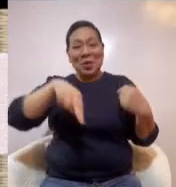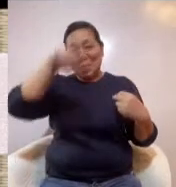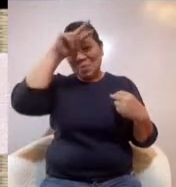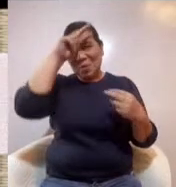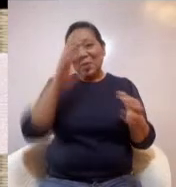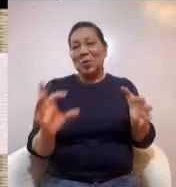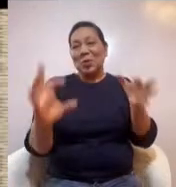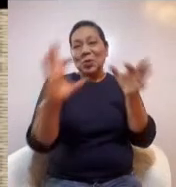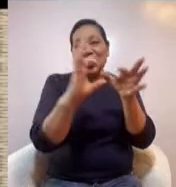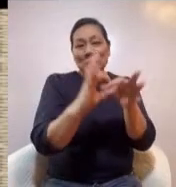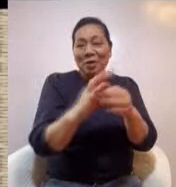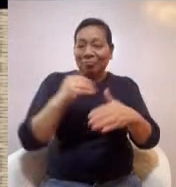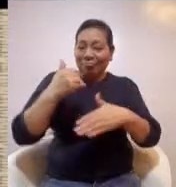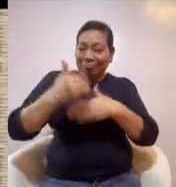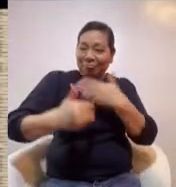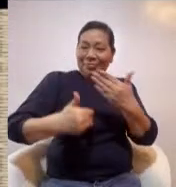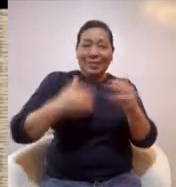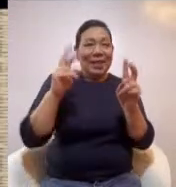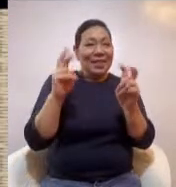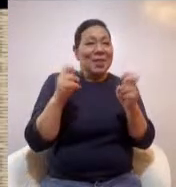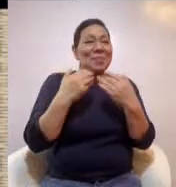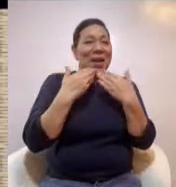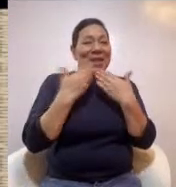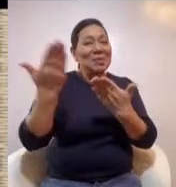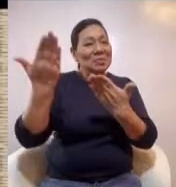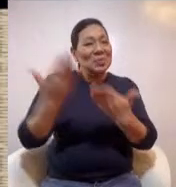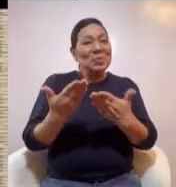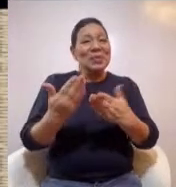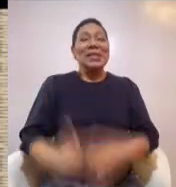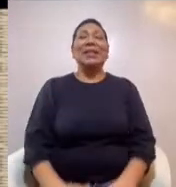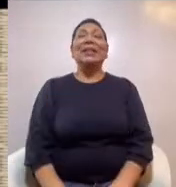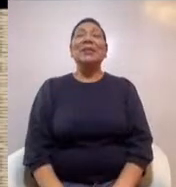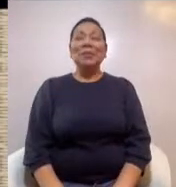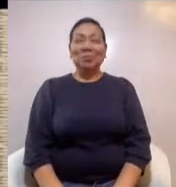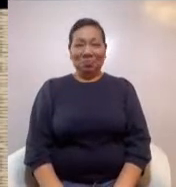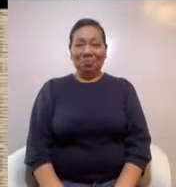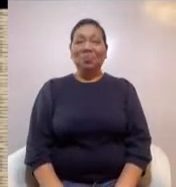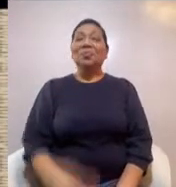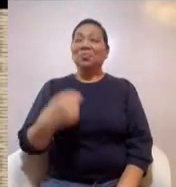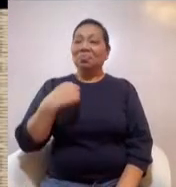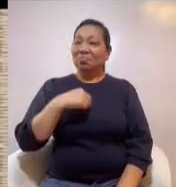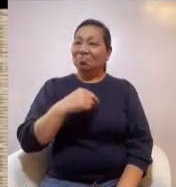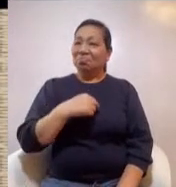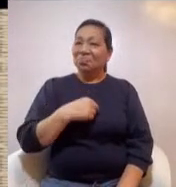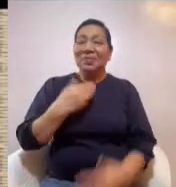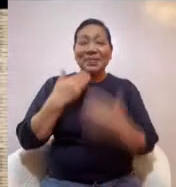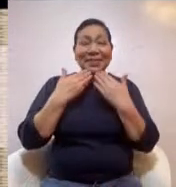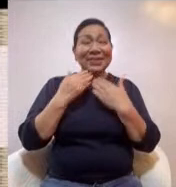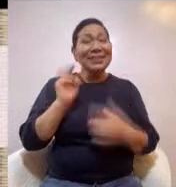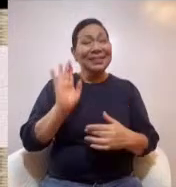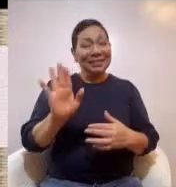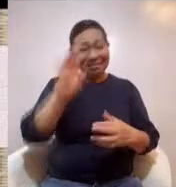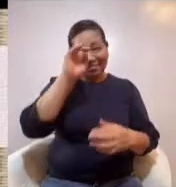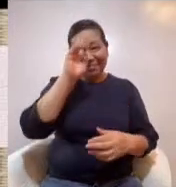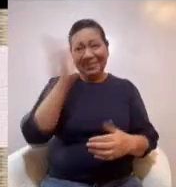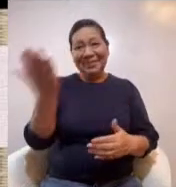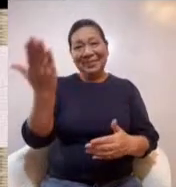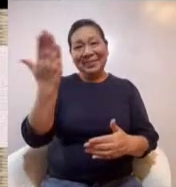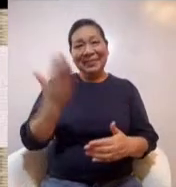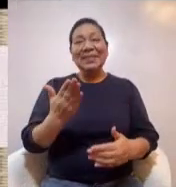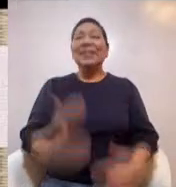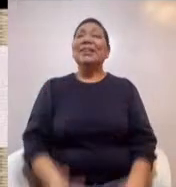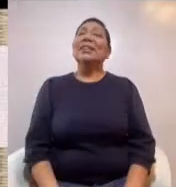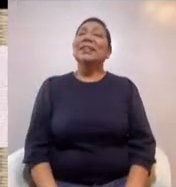compromiso con el Perú para seguir trabajando estos temas. Gracias por la invitación. Nosotras somos las agradecidas y